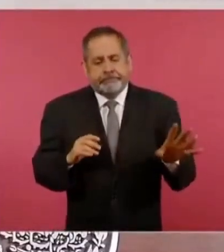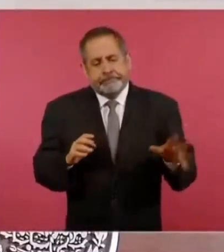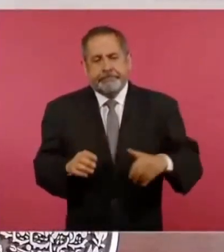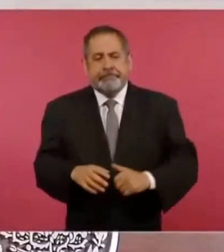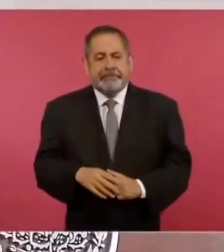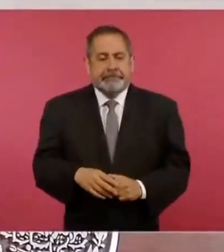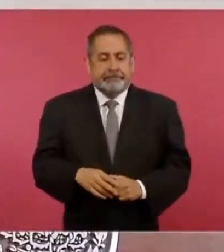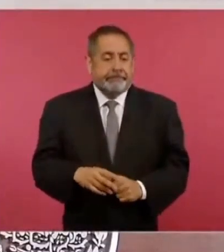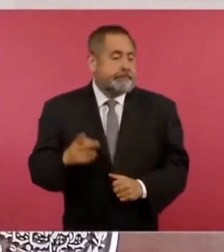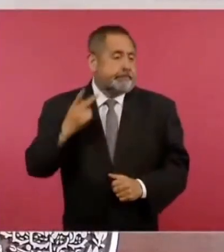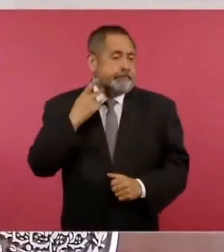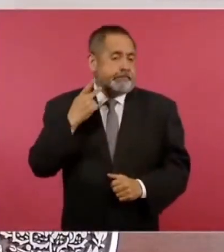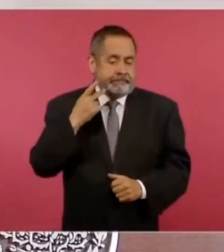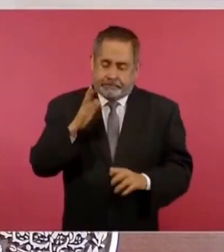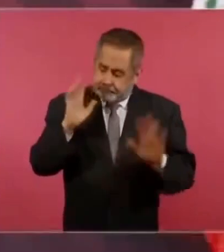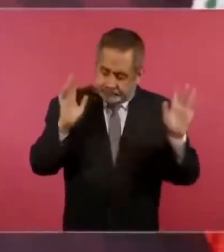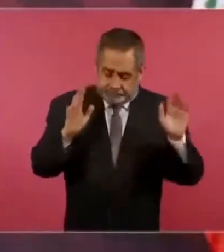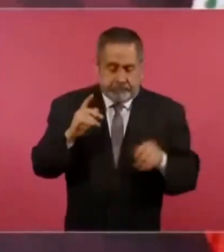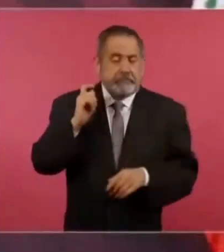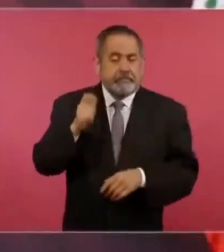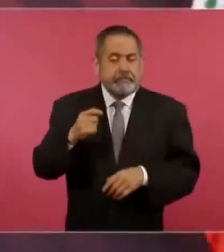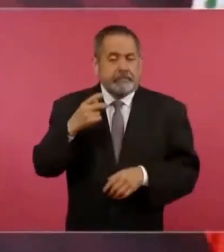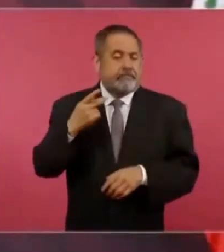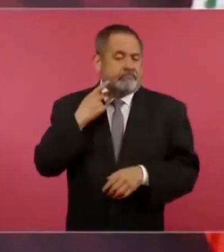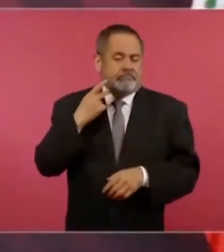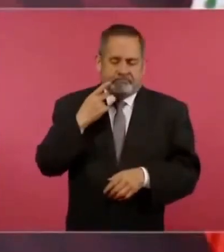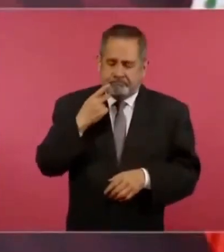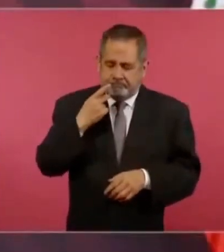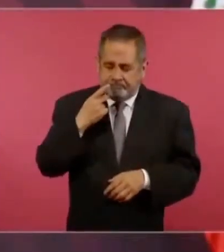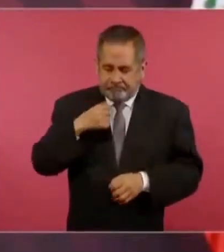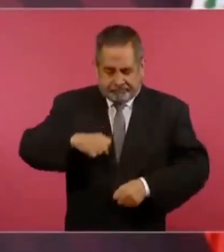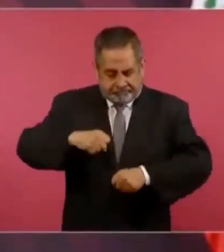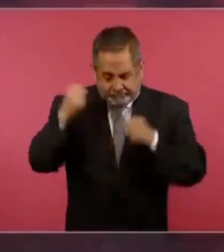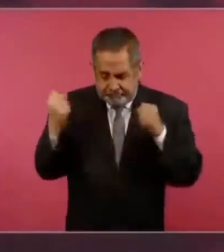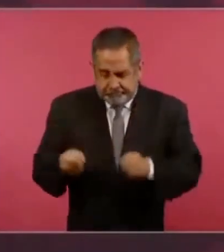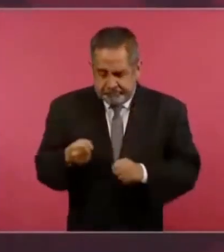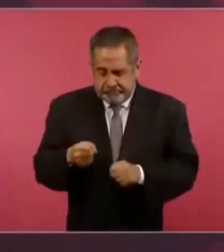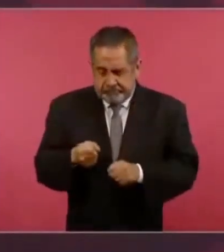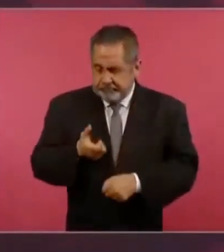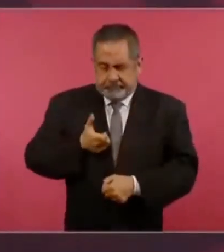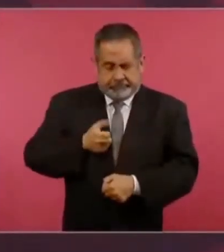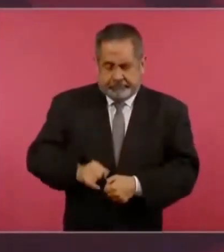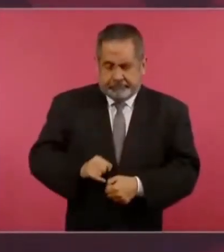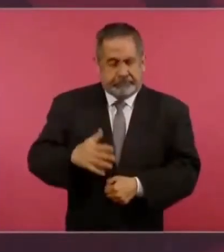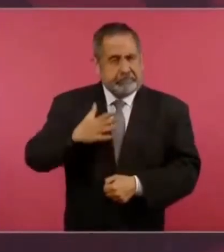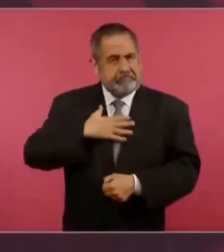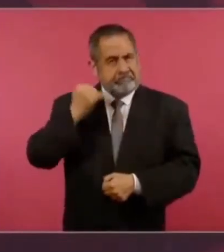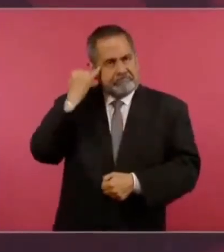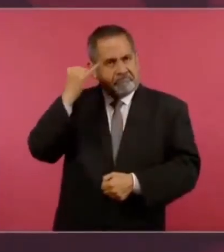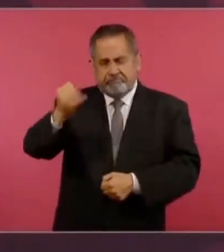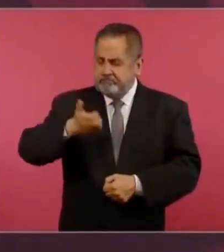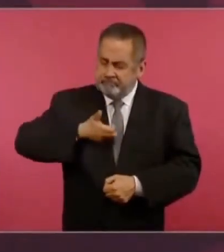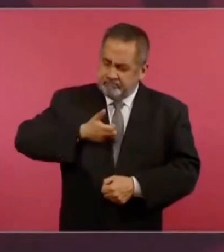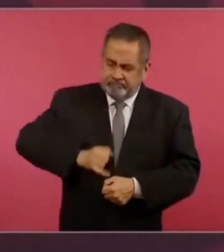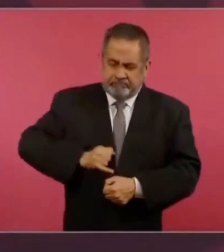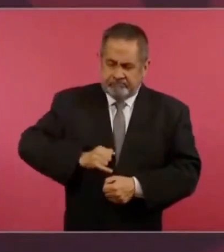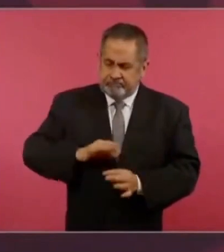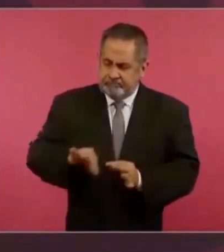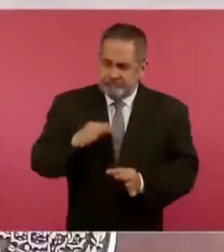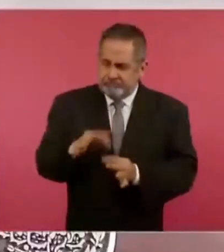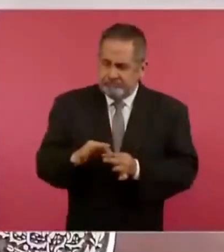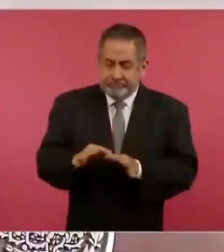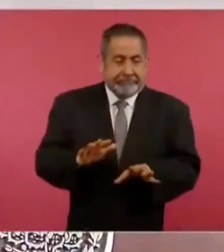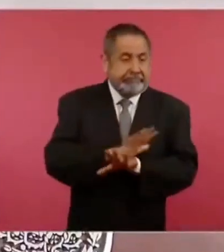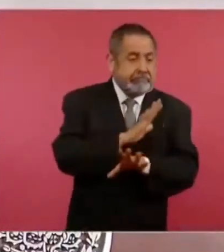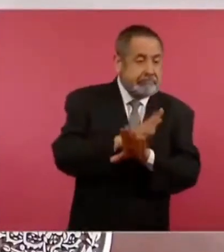en la política a lo mejor es anclarse en los principios, en los